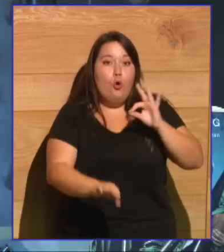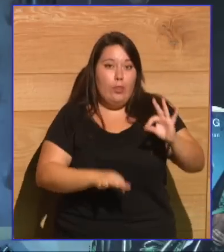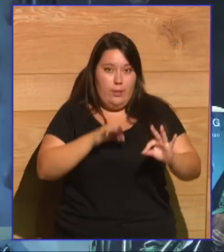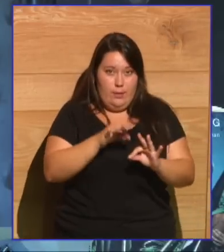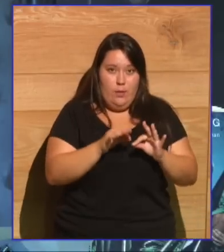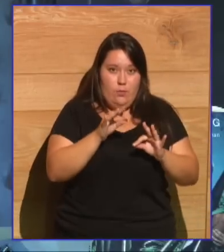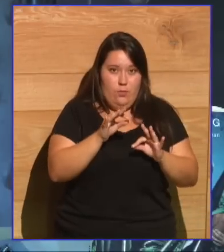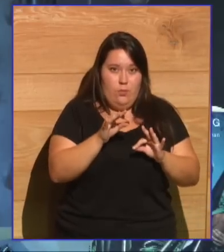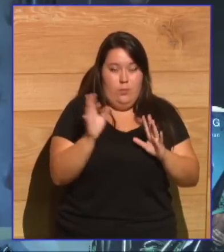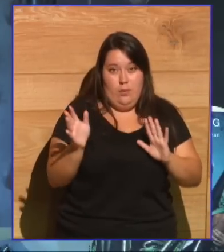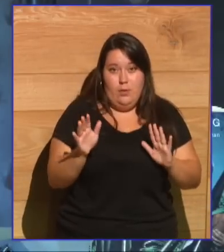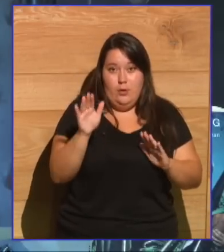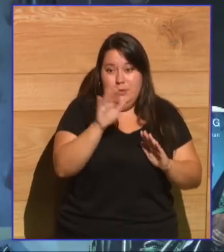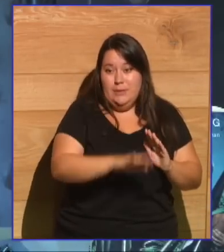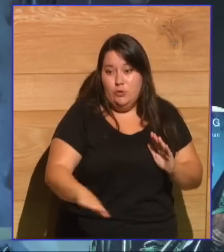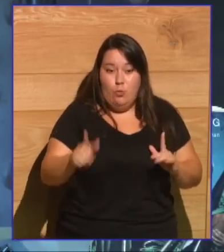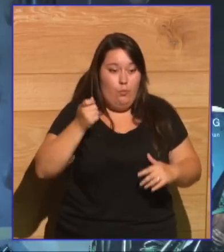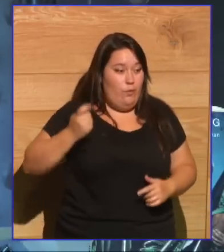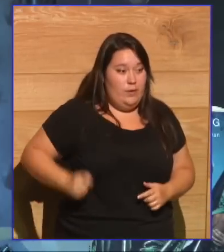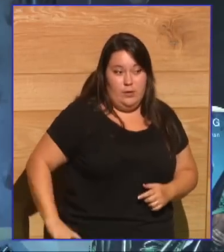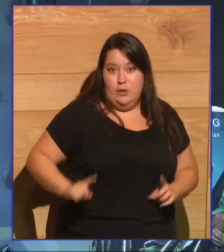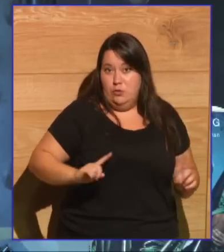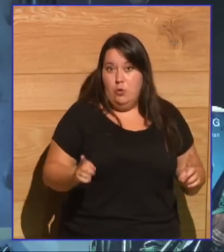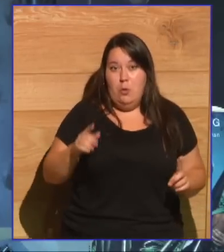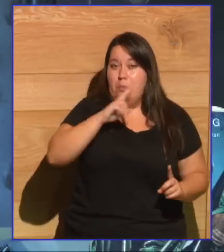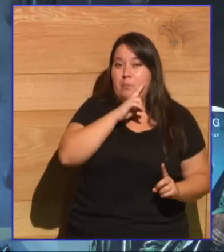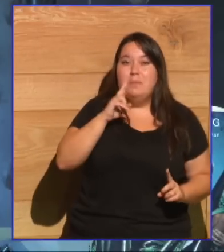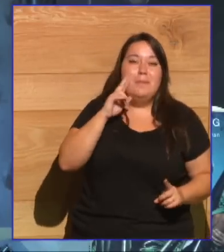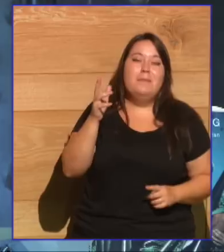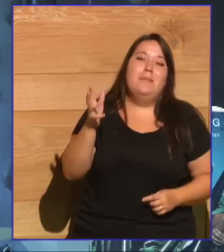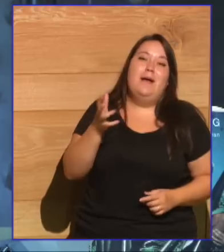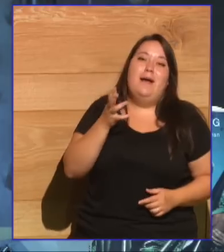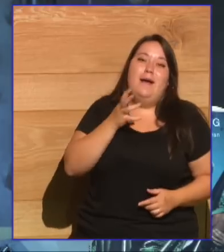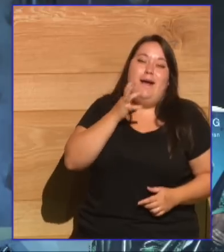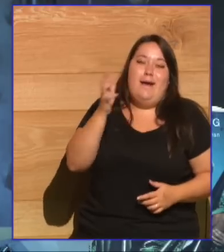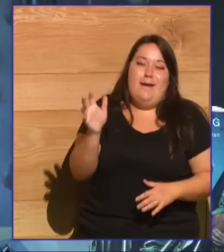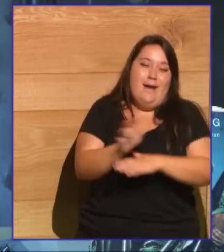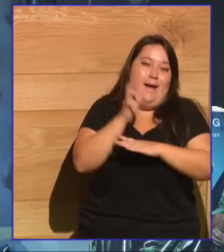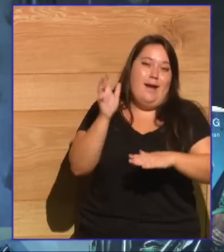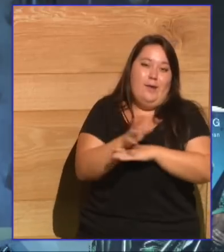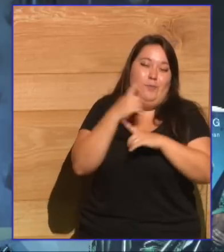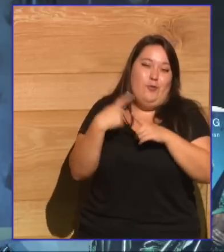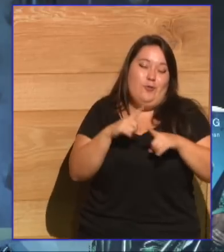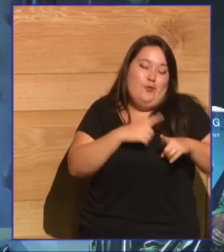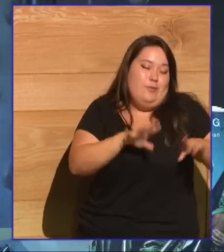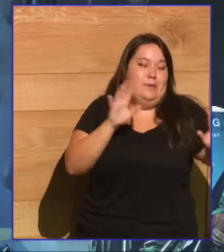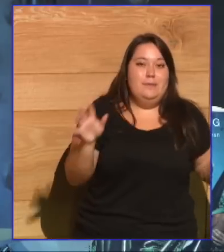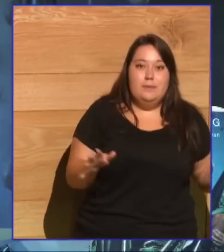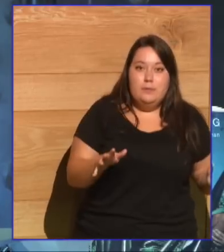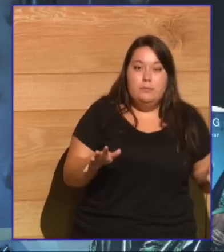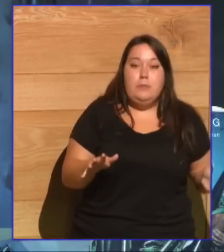niños que no son profesionales que es la madre riéndose de cosas como si de verdad estuviera sucediendo siendo superada por el caos de los niños